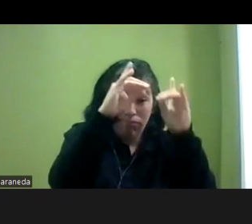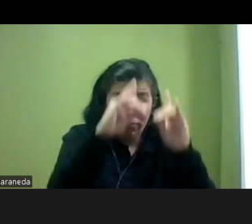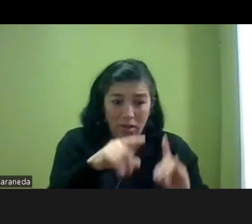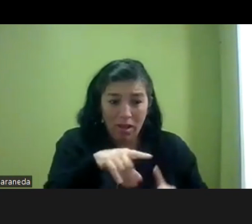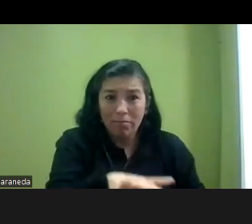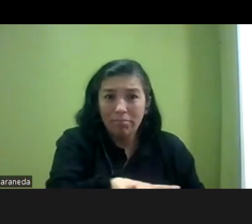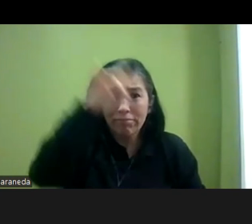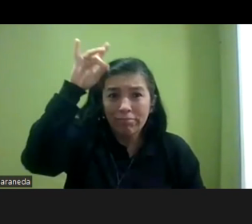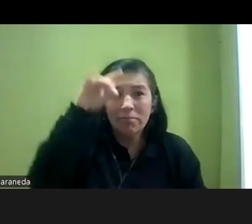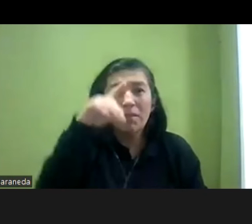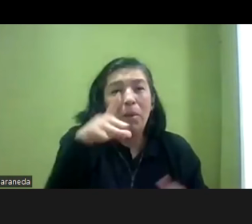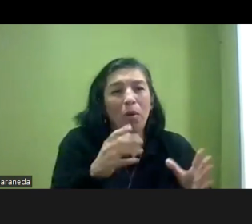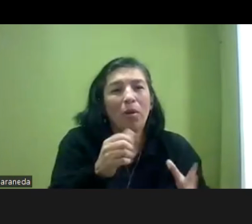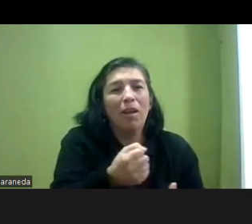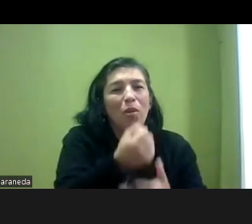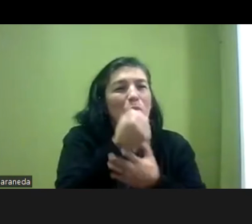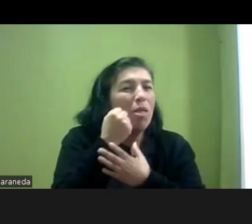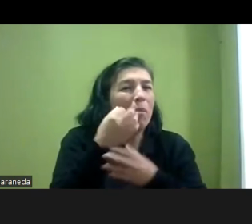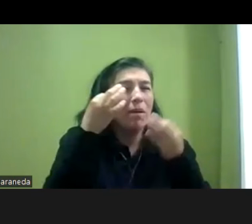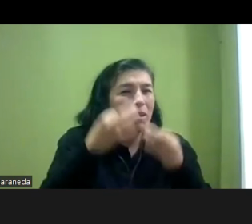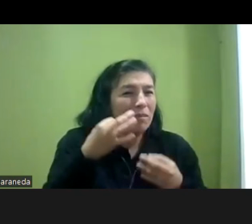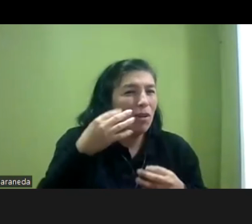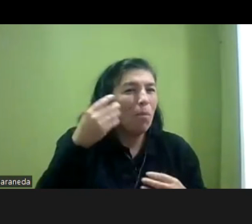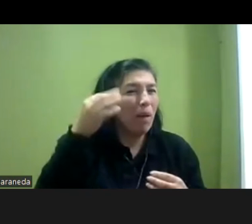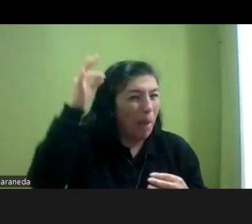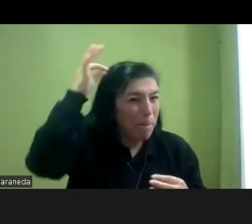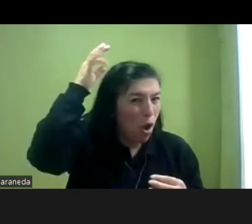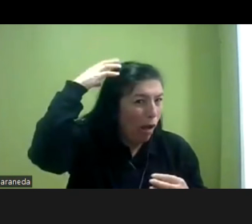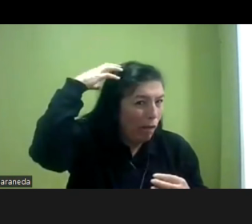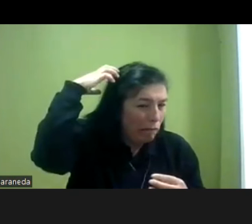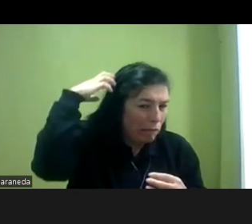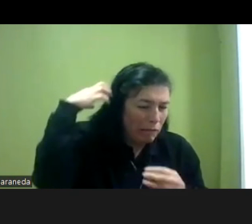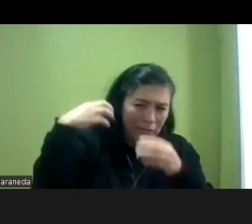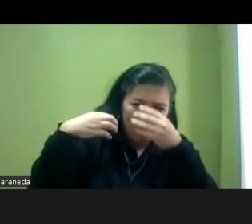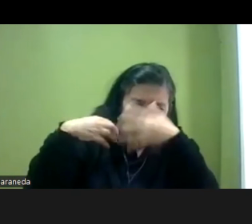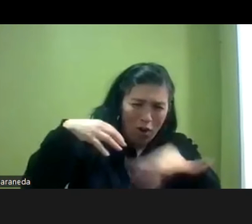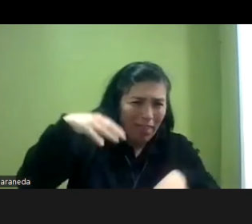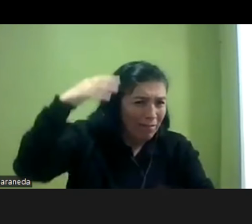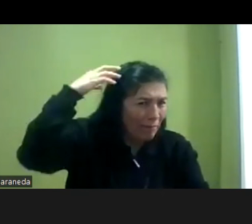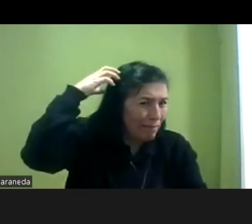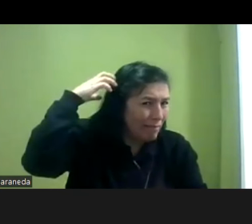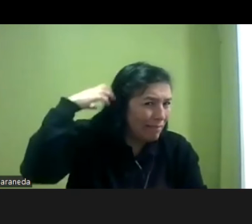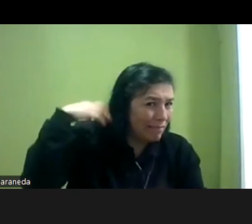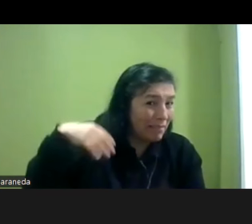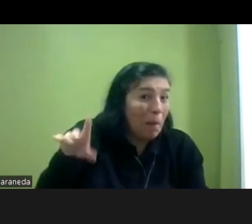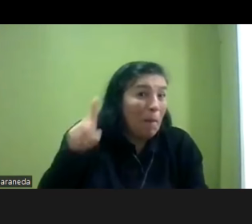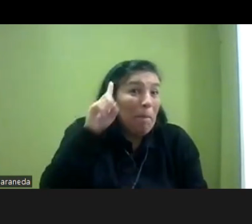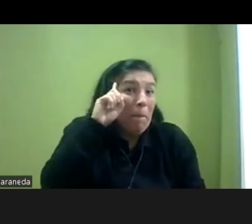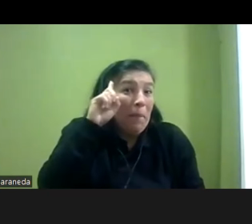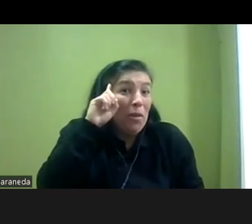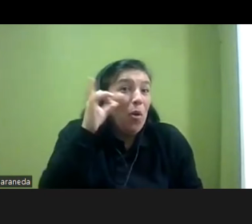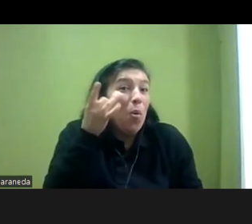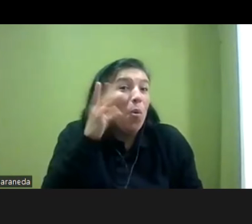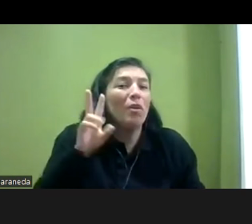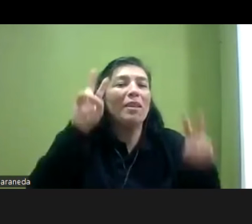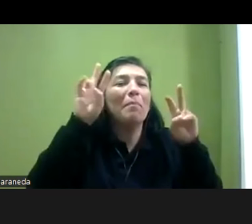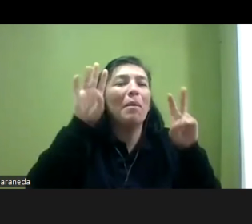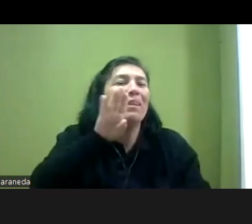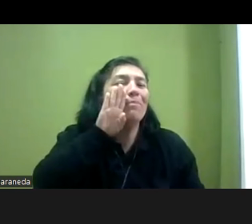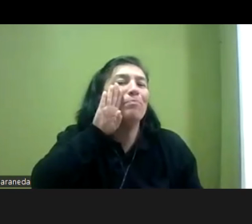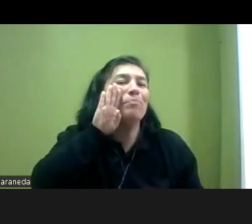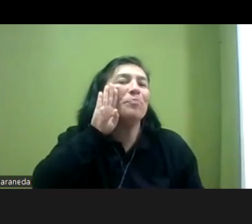hubiesen servido para eso, para despiojarse. Así que eso es todo lo que se me ocurre de higiene